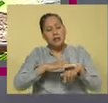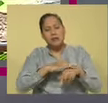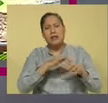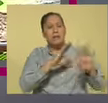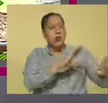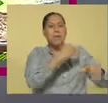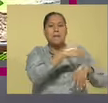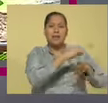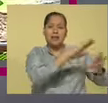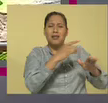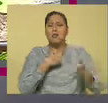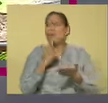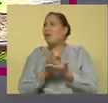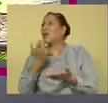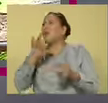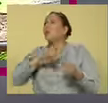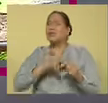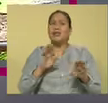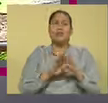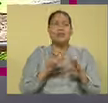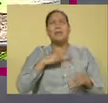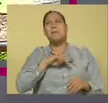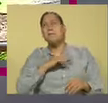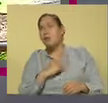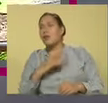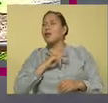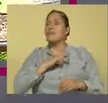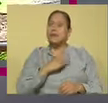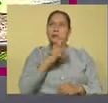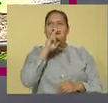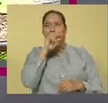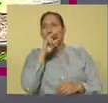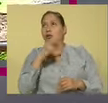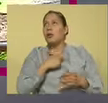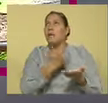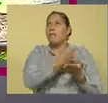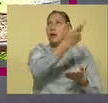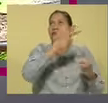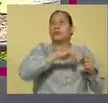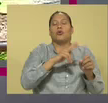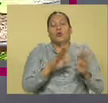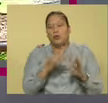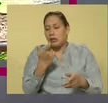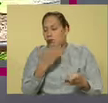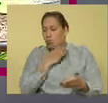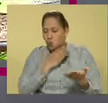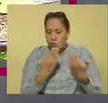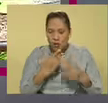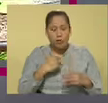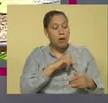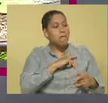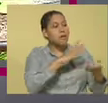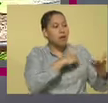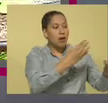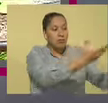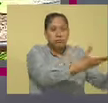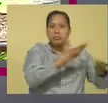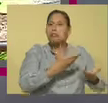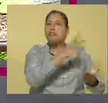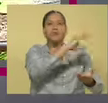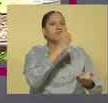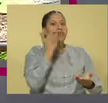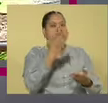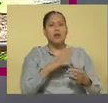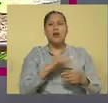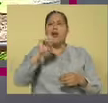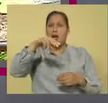pagábamos lo del hospital. Y yo, mi hija y no podía yo recogerla. Entonces me dicen en la ANDA,